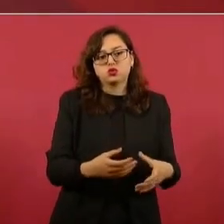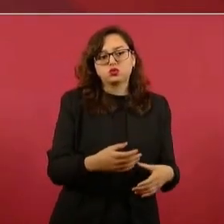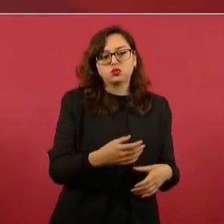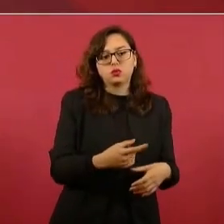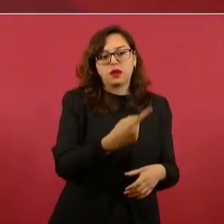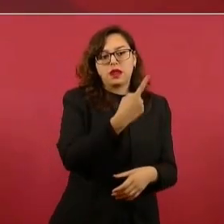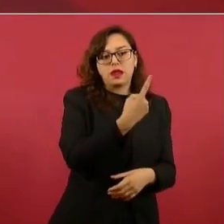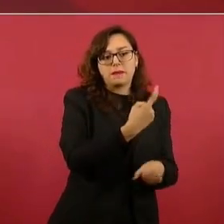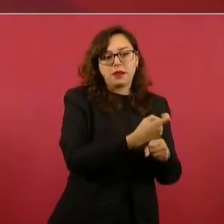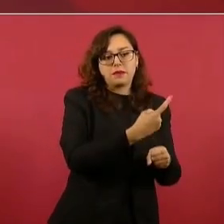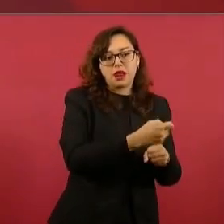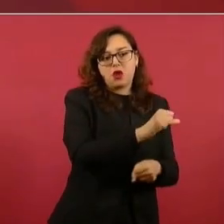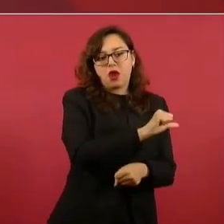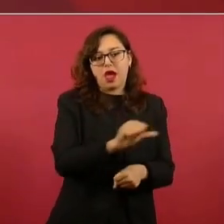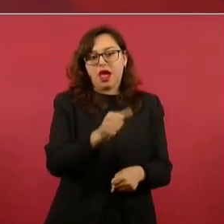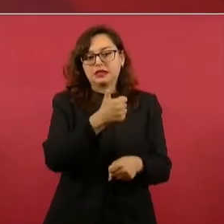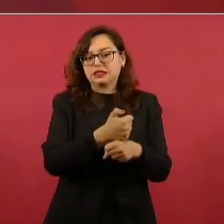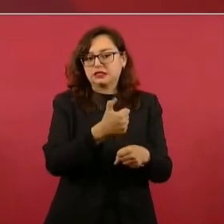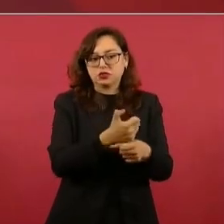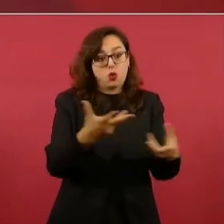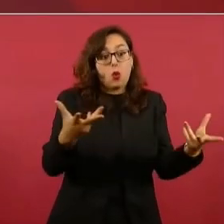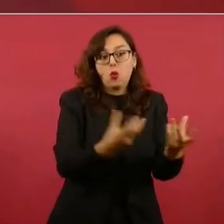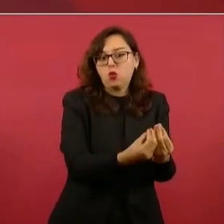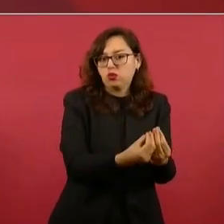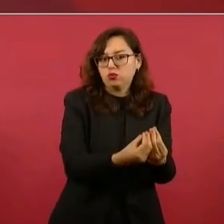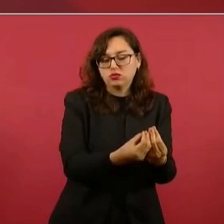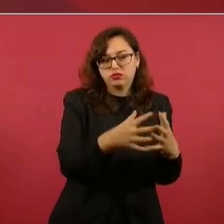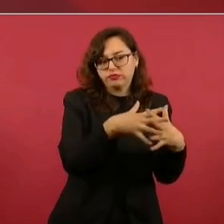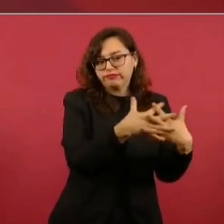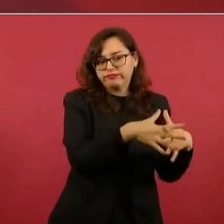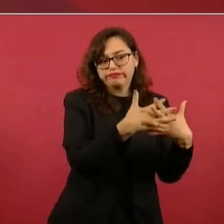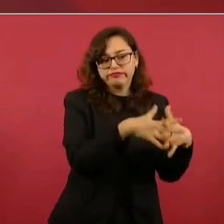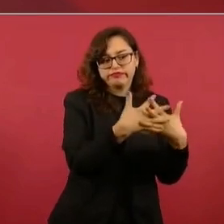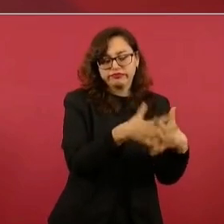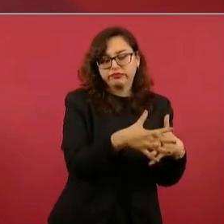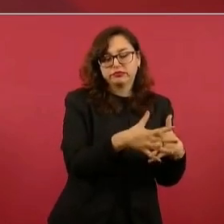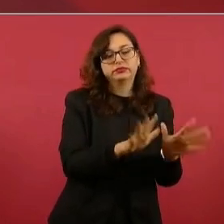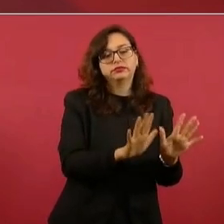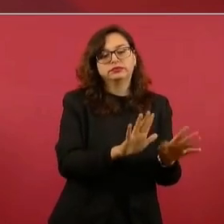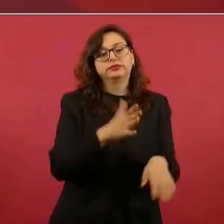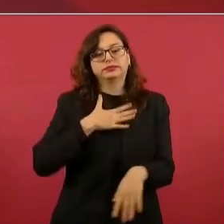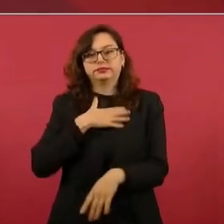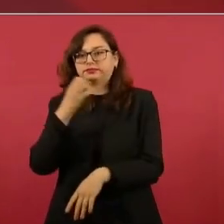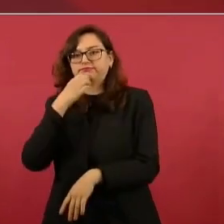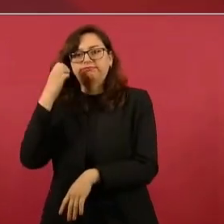Entonces, yo estaba estudiando cuarto año, ya